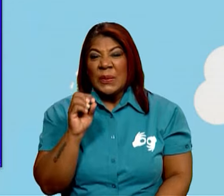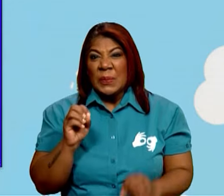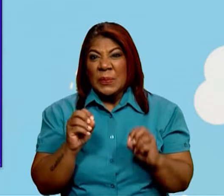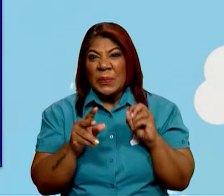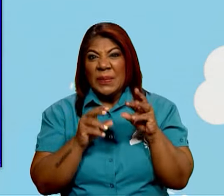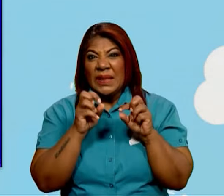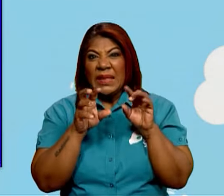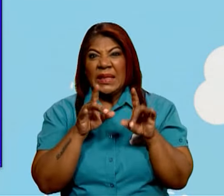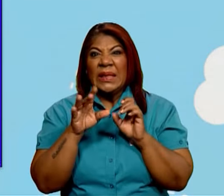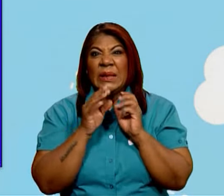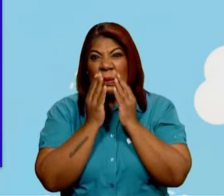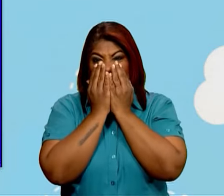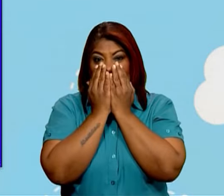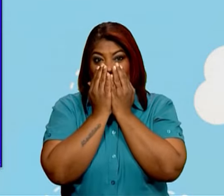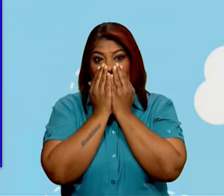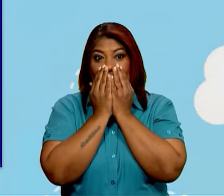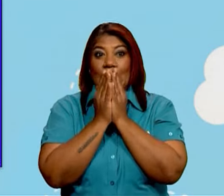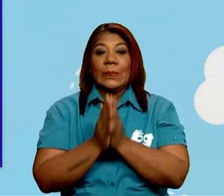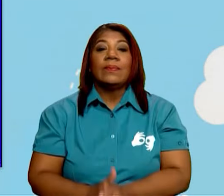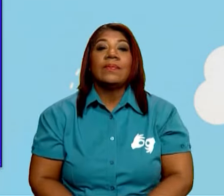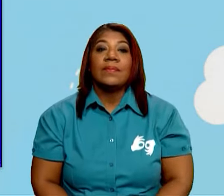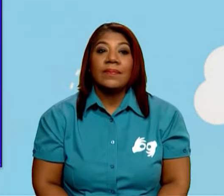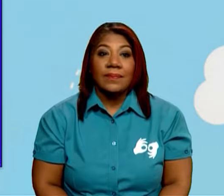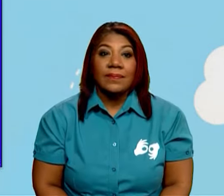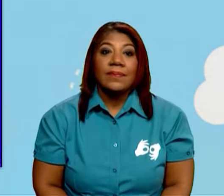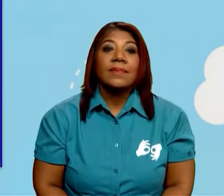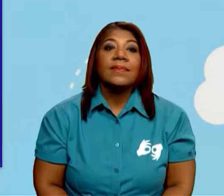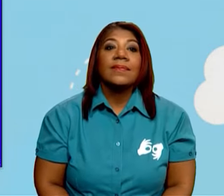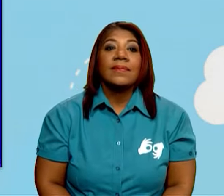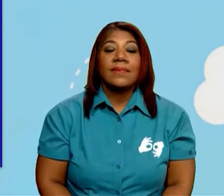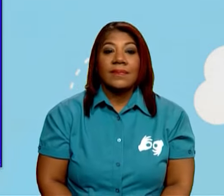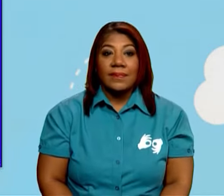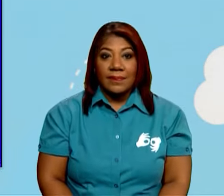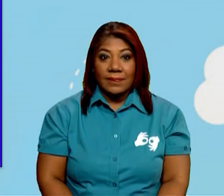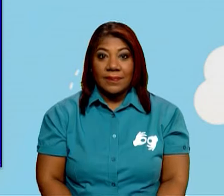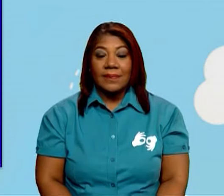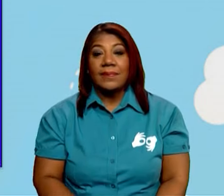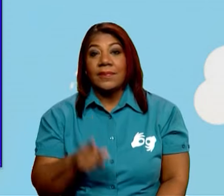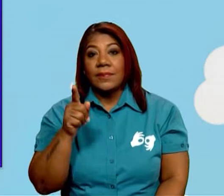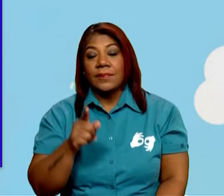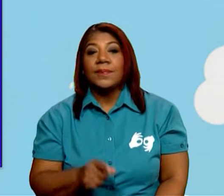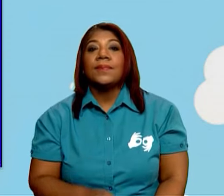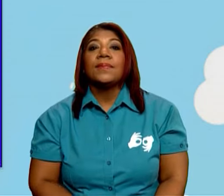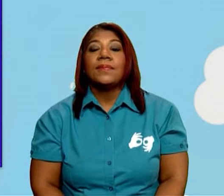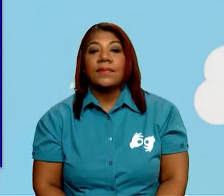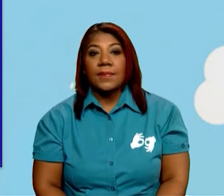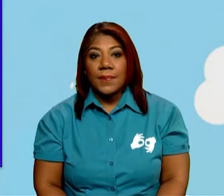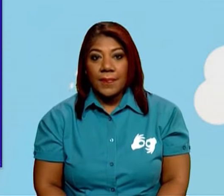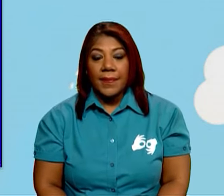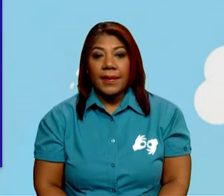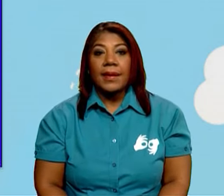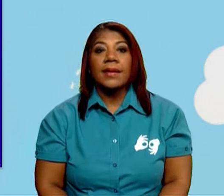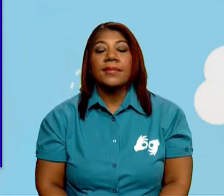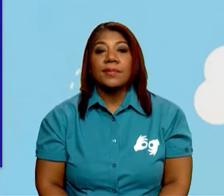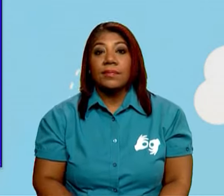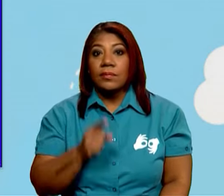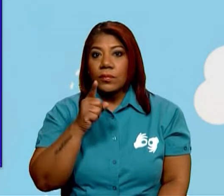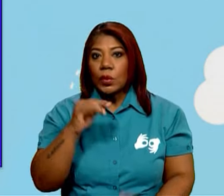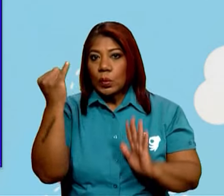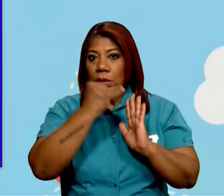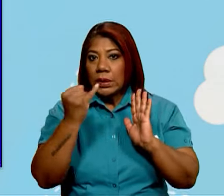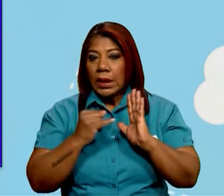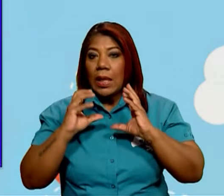este ambiente. Así que las gallinas comen eso, pero se alimentan y puedes hacer el dibujo al lado, ¿ok? Puedes hacer el maíz. Bien,